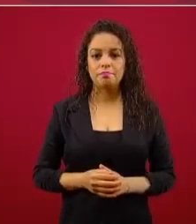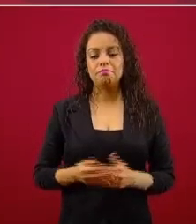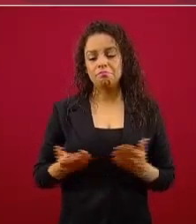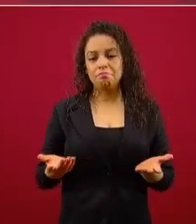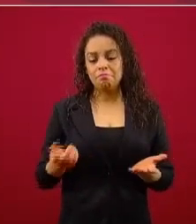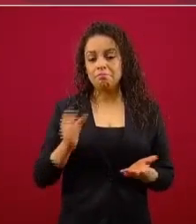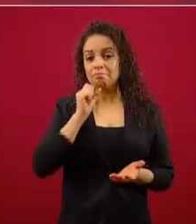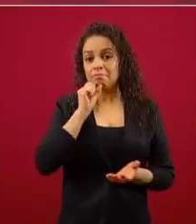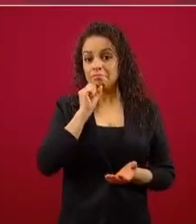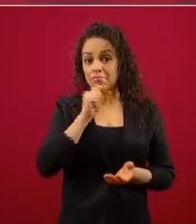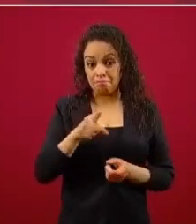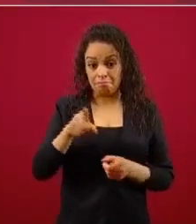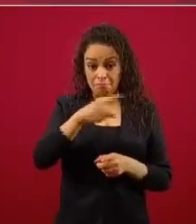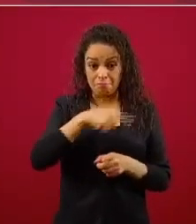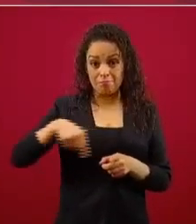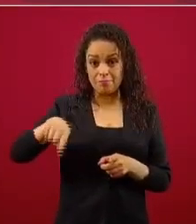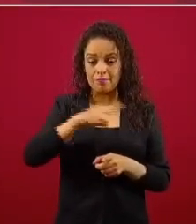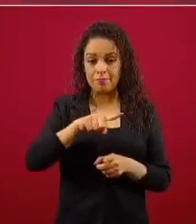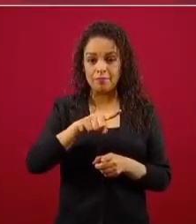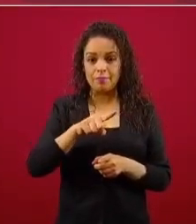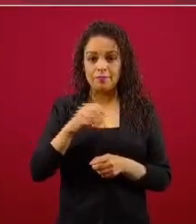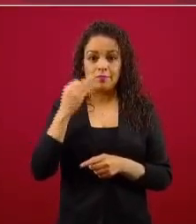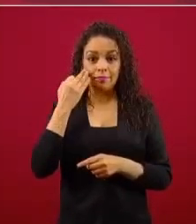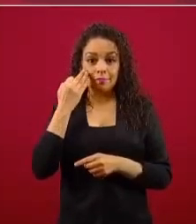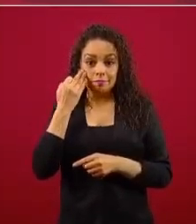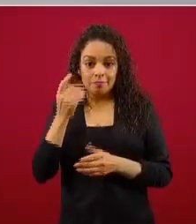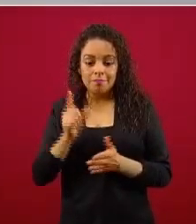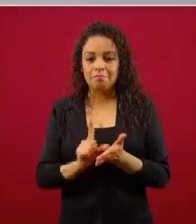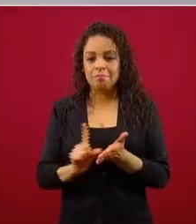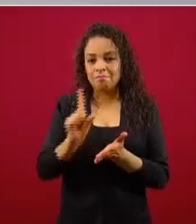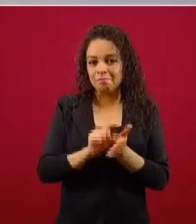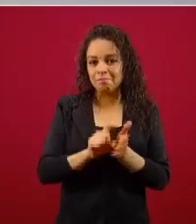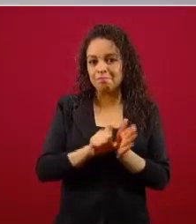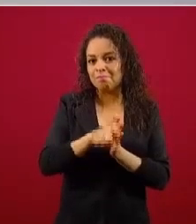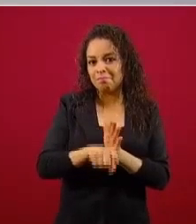en las mismas redes se descubre todo.